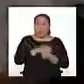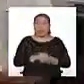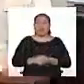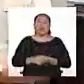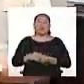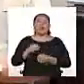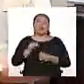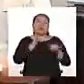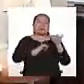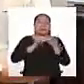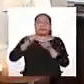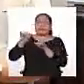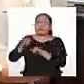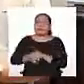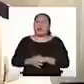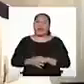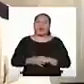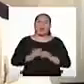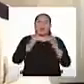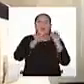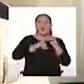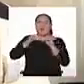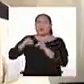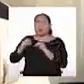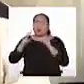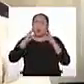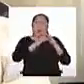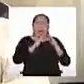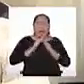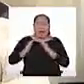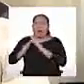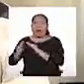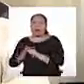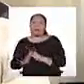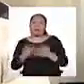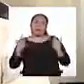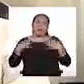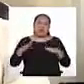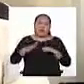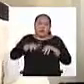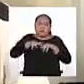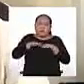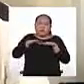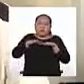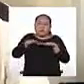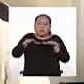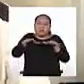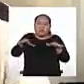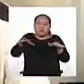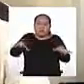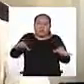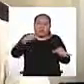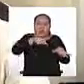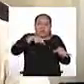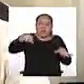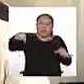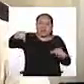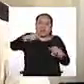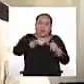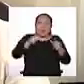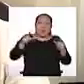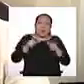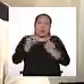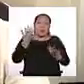establecimos un sistema de asentamiento que comenzó a ocupar todo aquello que era susceptible de